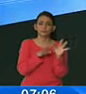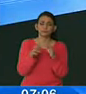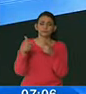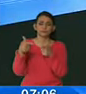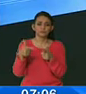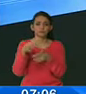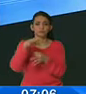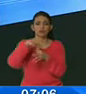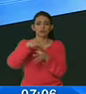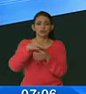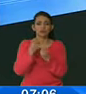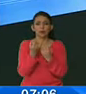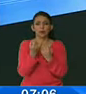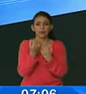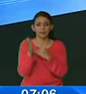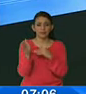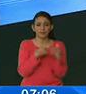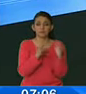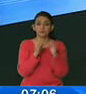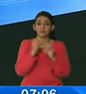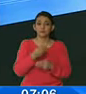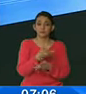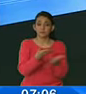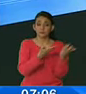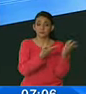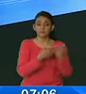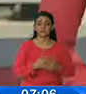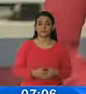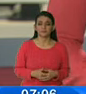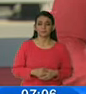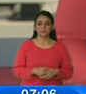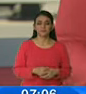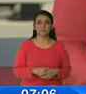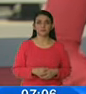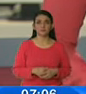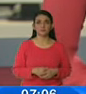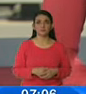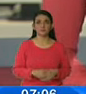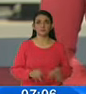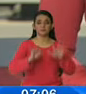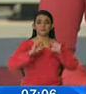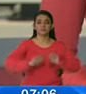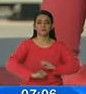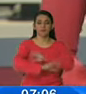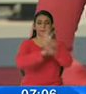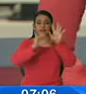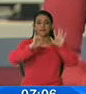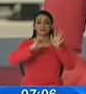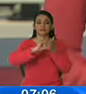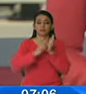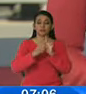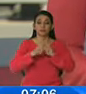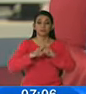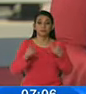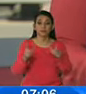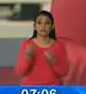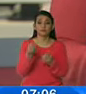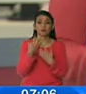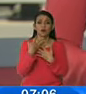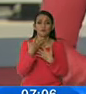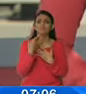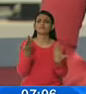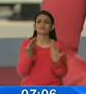están realizando el conteo. Sigamos con más información. Berito, adelante. Así es, son las 7 de la mañana con 6 minutos, pero vamos a conocer cuáles fueron